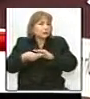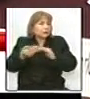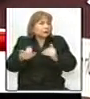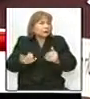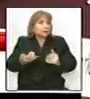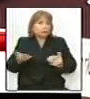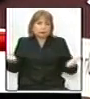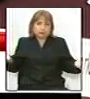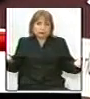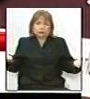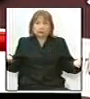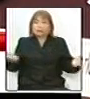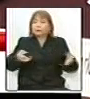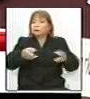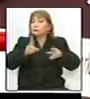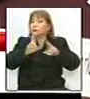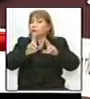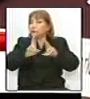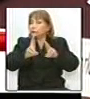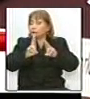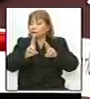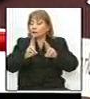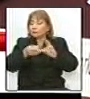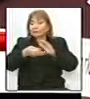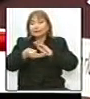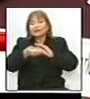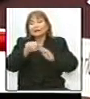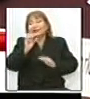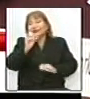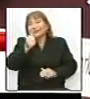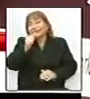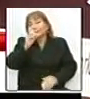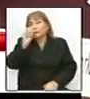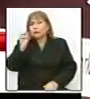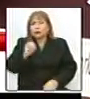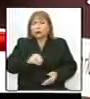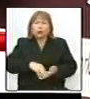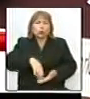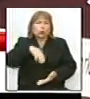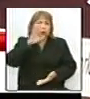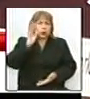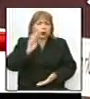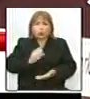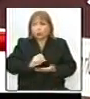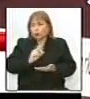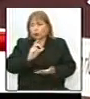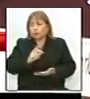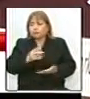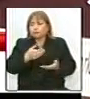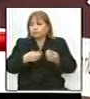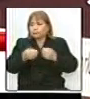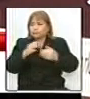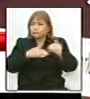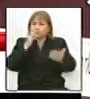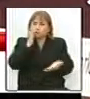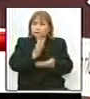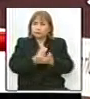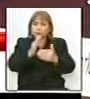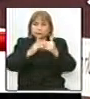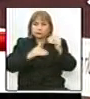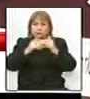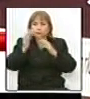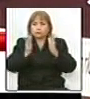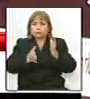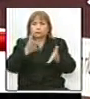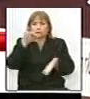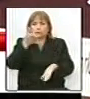alturas del partido. Y ojalá solamente fueran coimitas de 10%, son cosas a veces más grandes, obras paralizadas en el Perú a